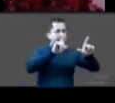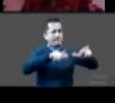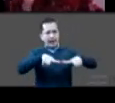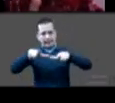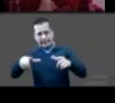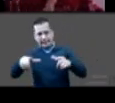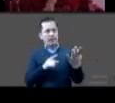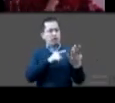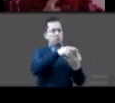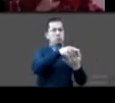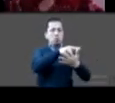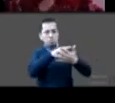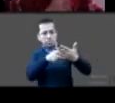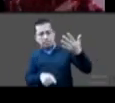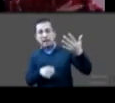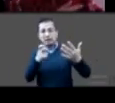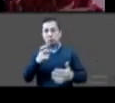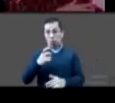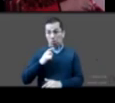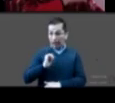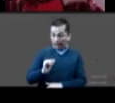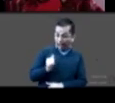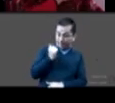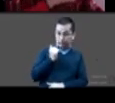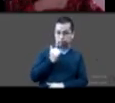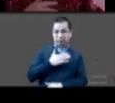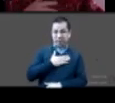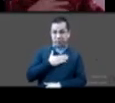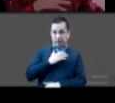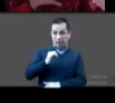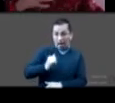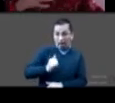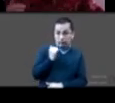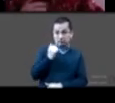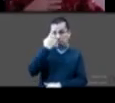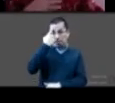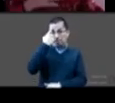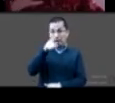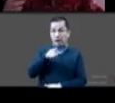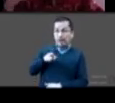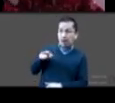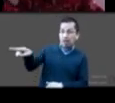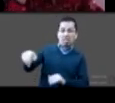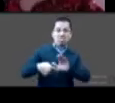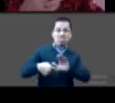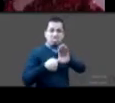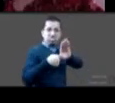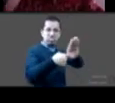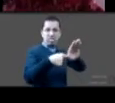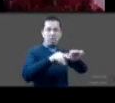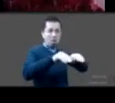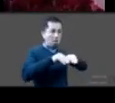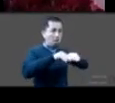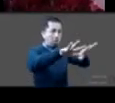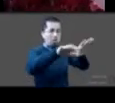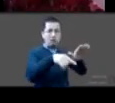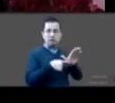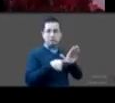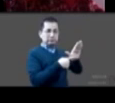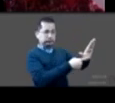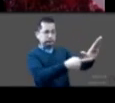quienes por esos medios expongan, distribuyan, difunda lo que nos acaban de